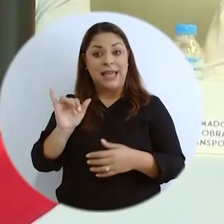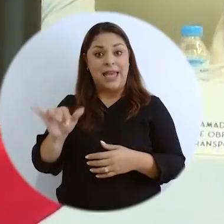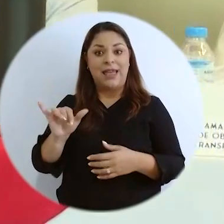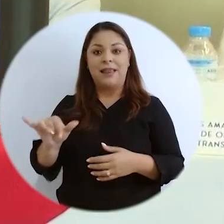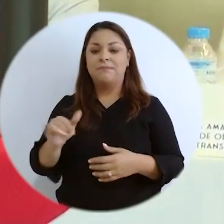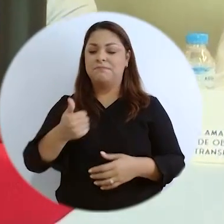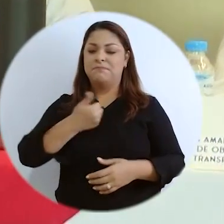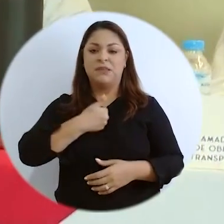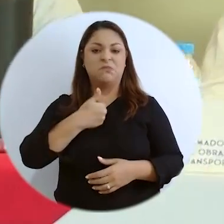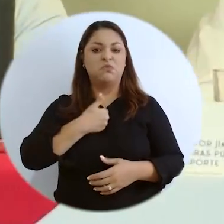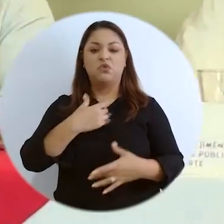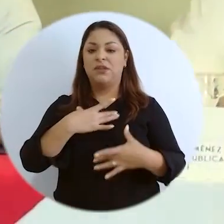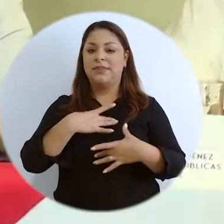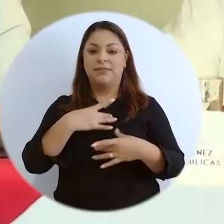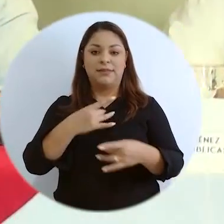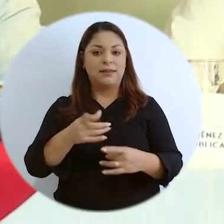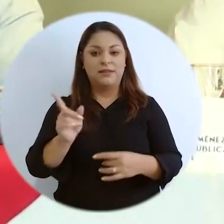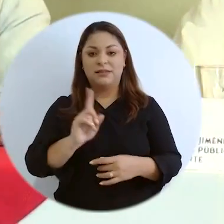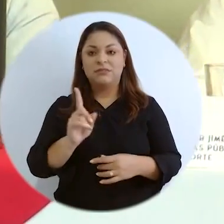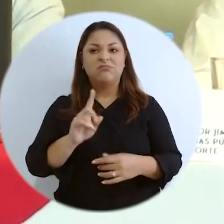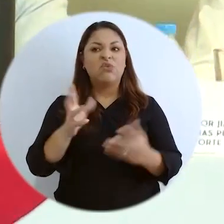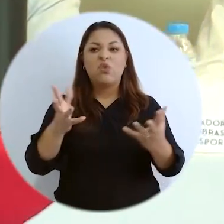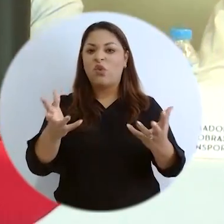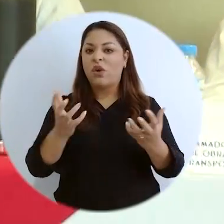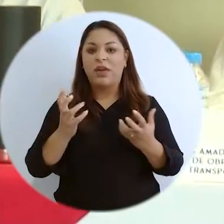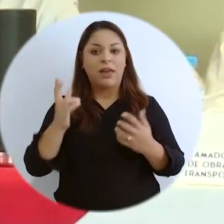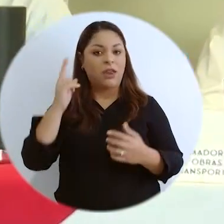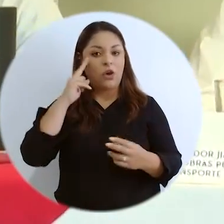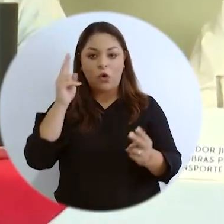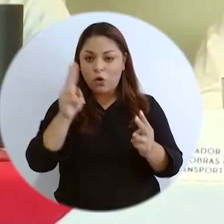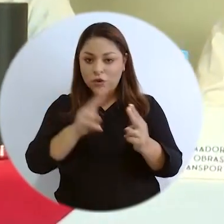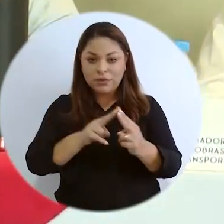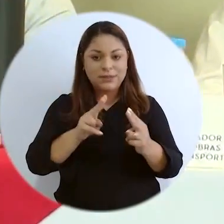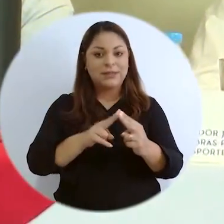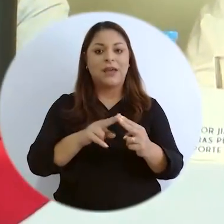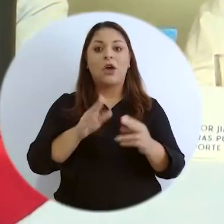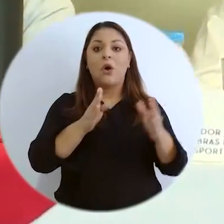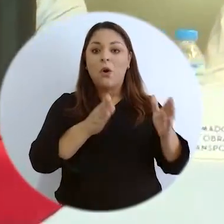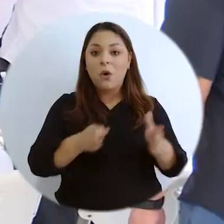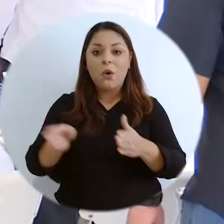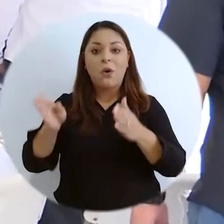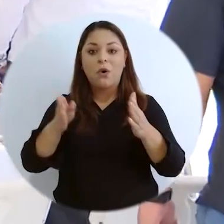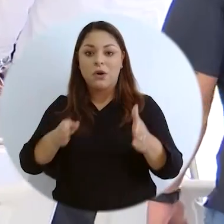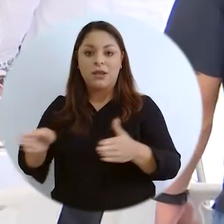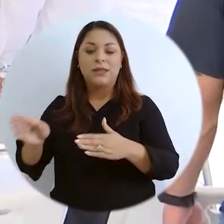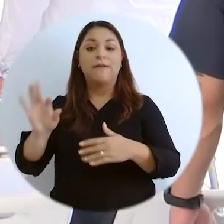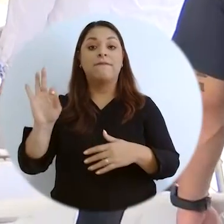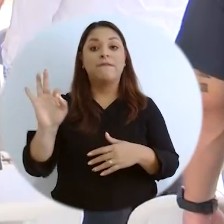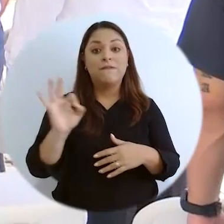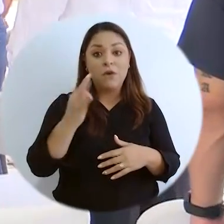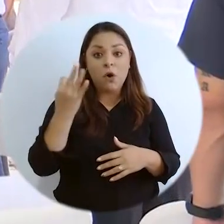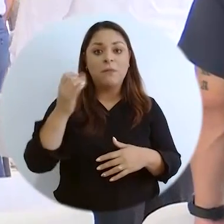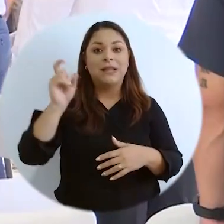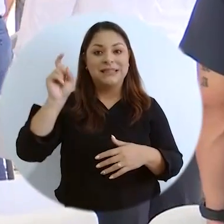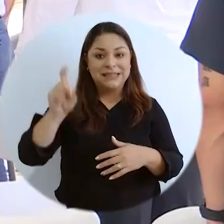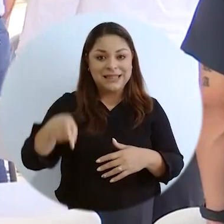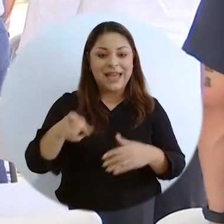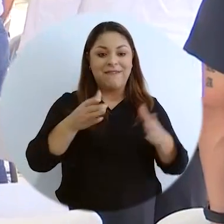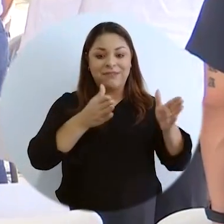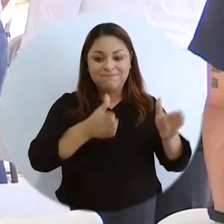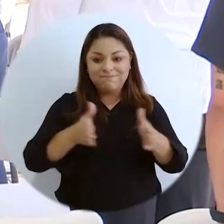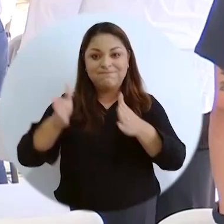desconocer el orden estructural, ¿verdad?, y la forma en que se